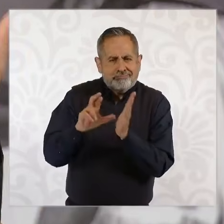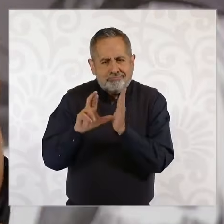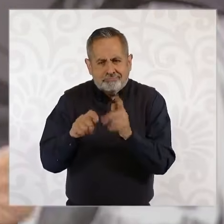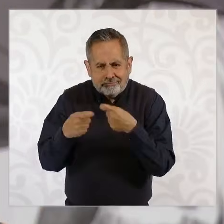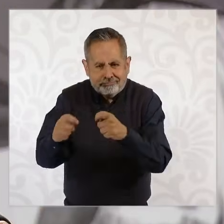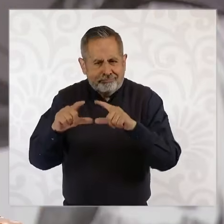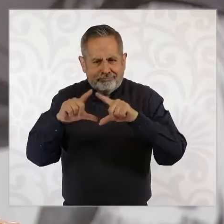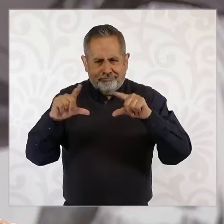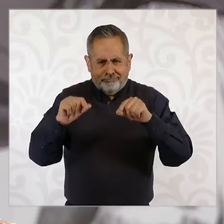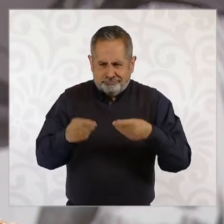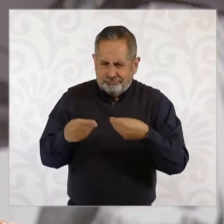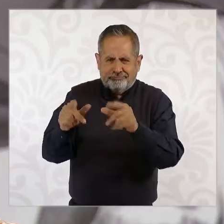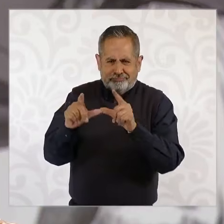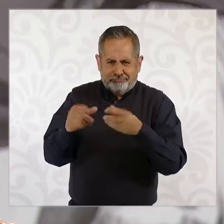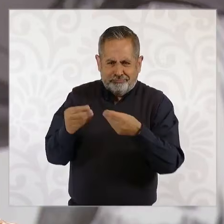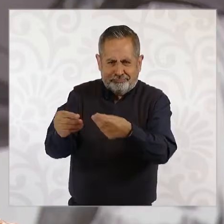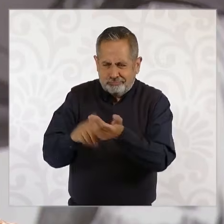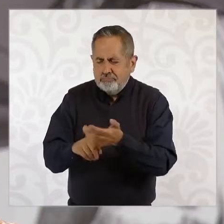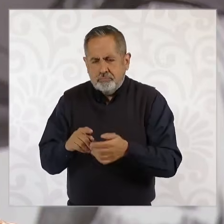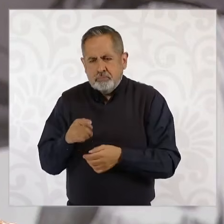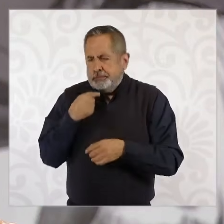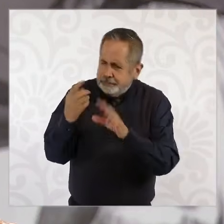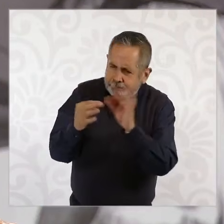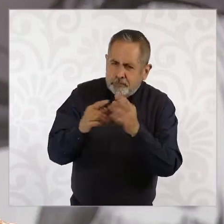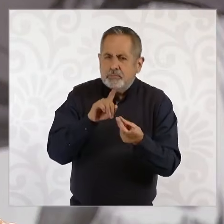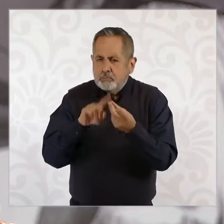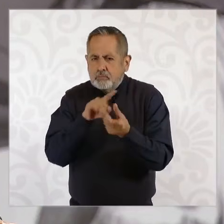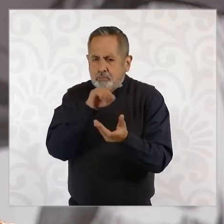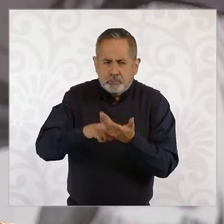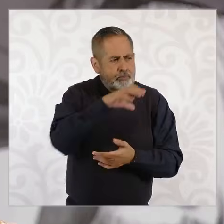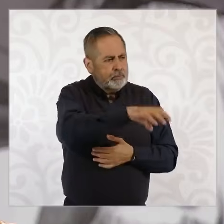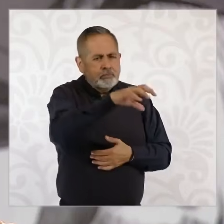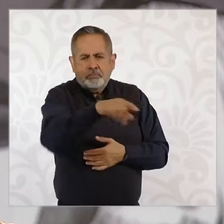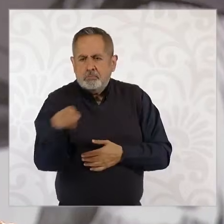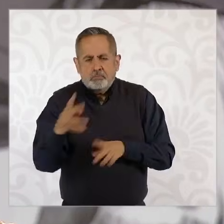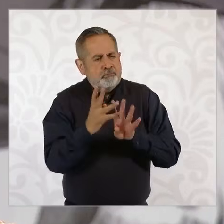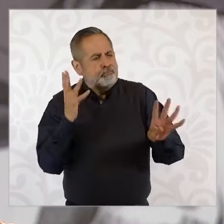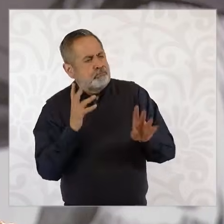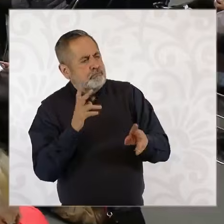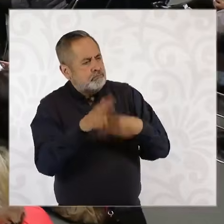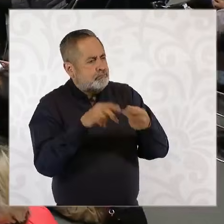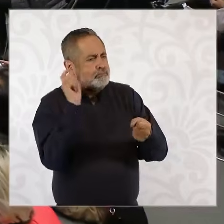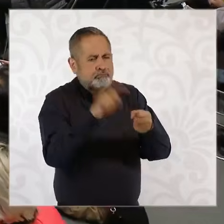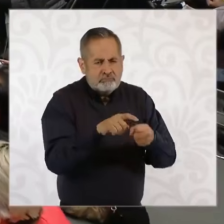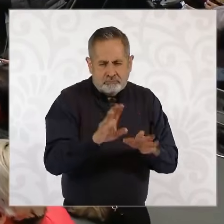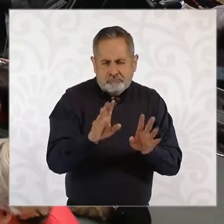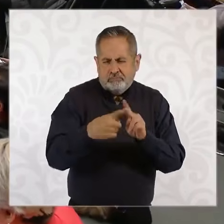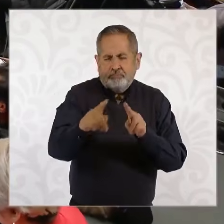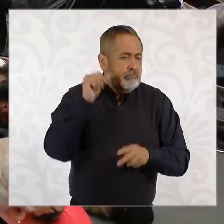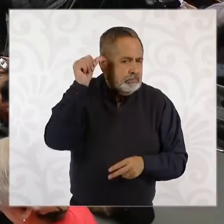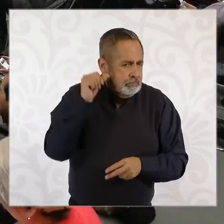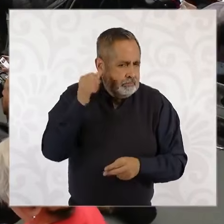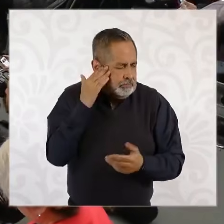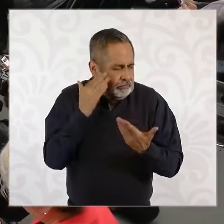el miércoles ya hablamos de dónde están los módulos, etcétera, para la credencialización a partir del mes de abril. Perfecto, Presidenta. Y